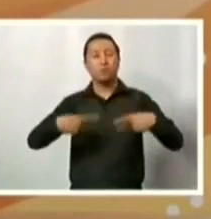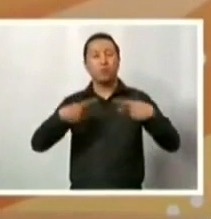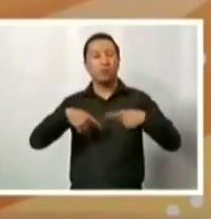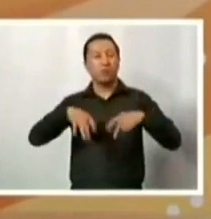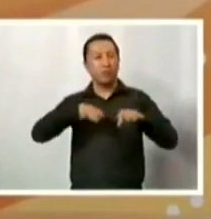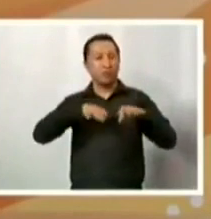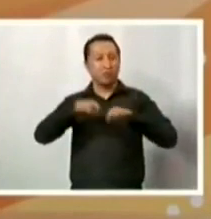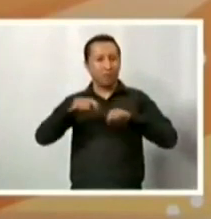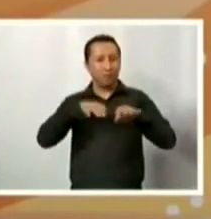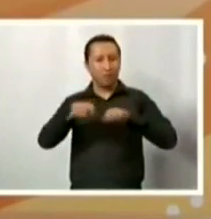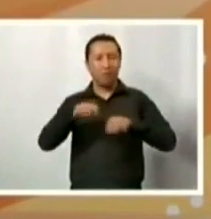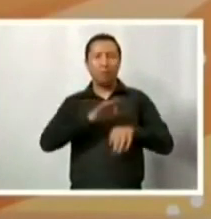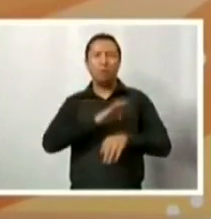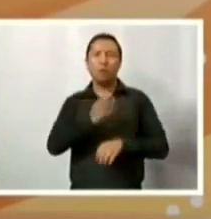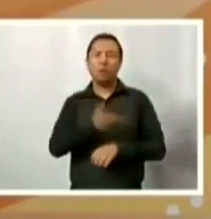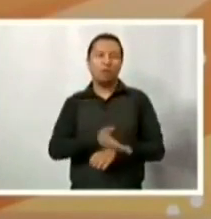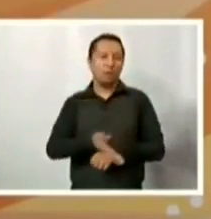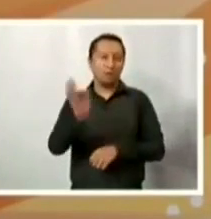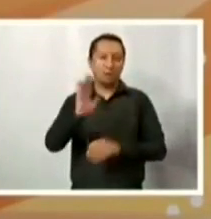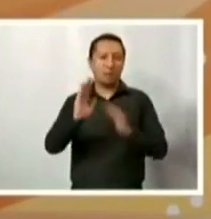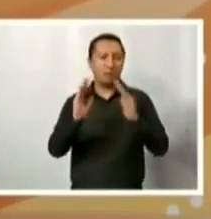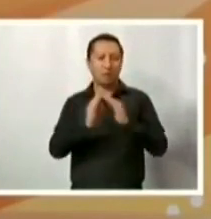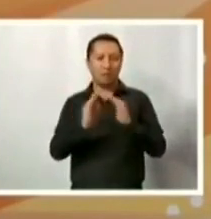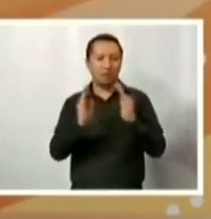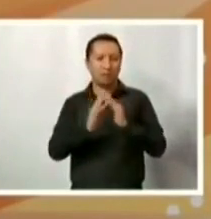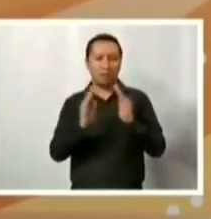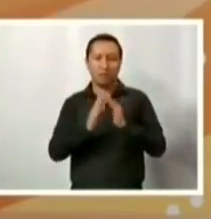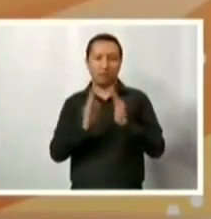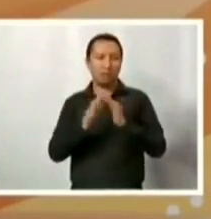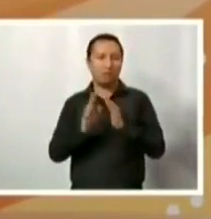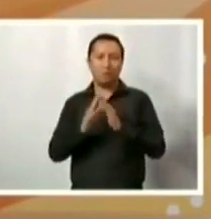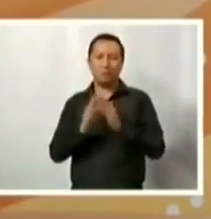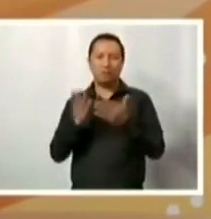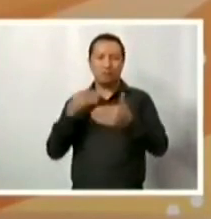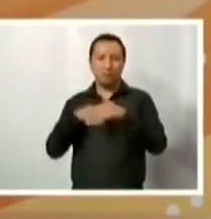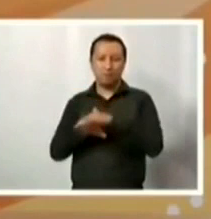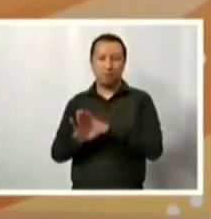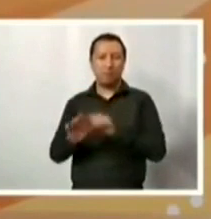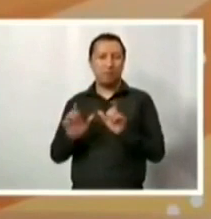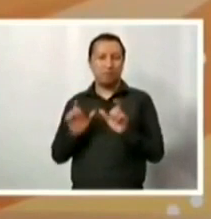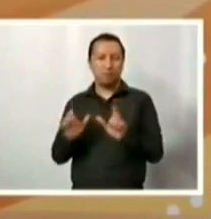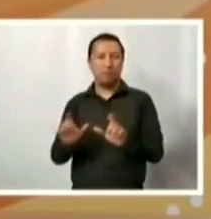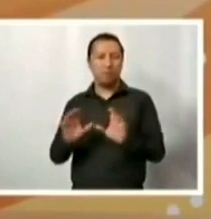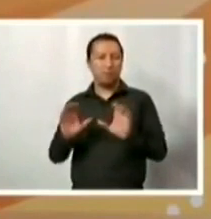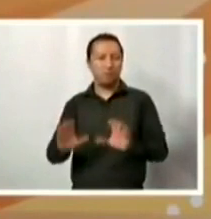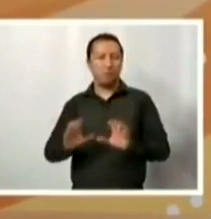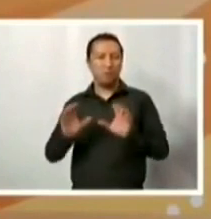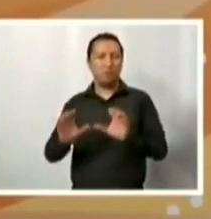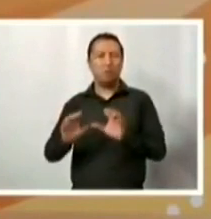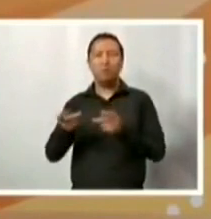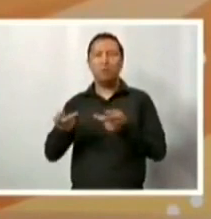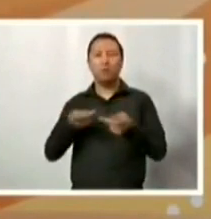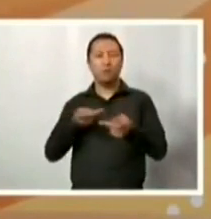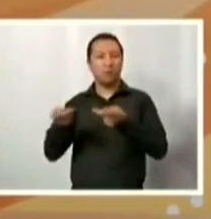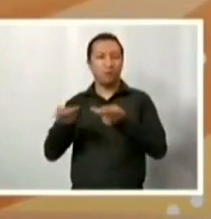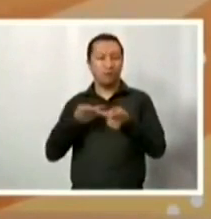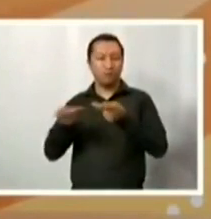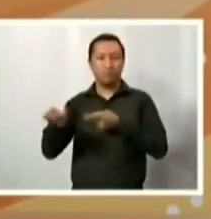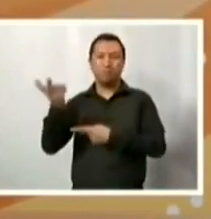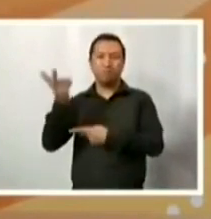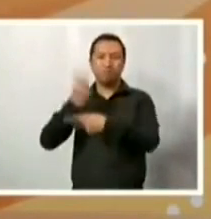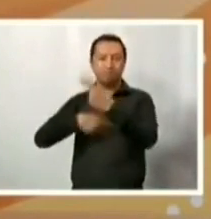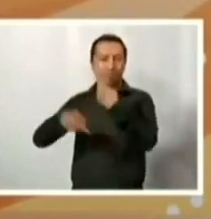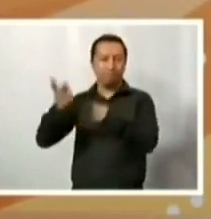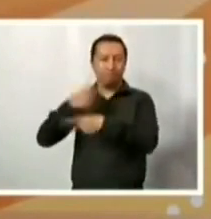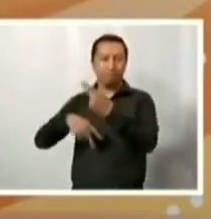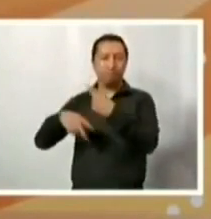puedan retirarse a sus casas a prepararse ante la llegada de